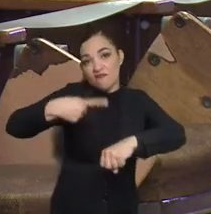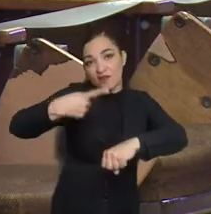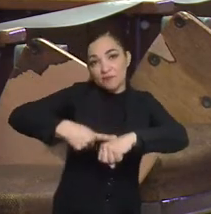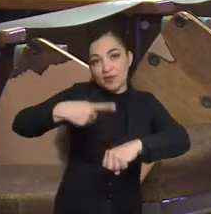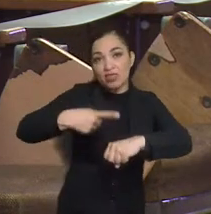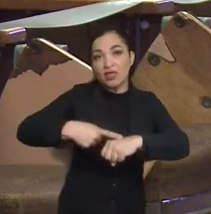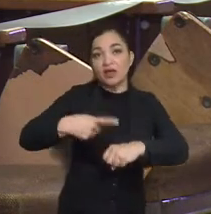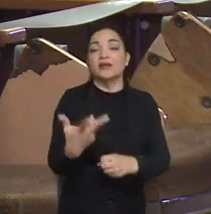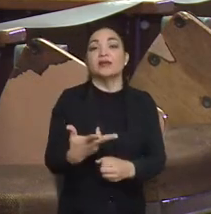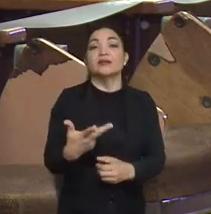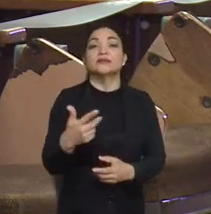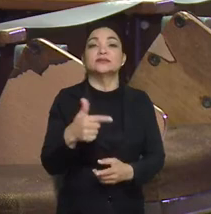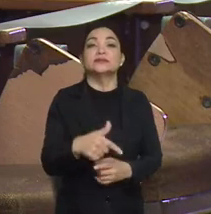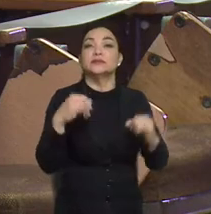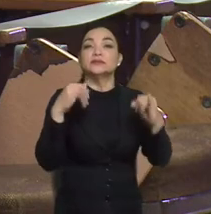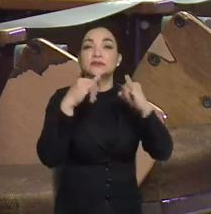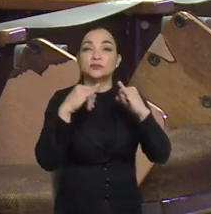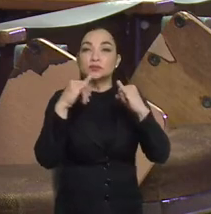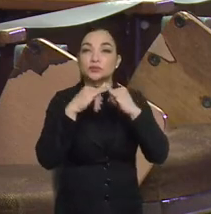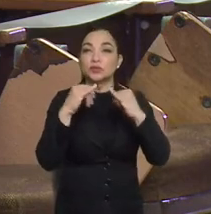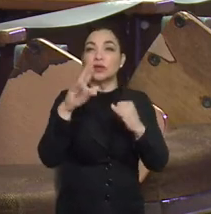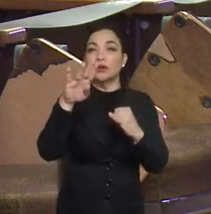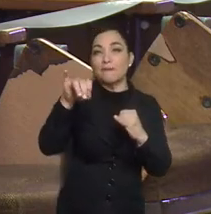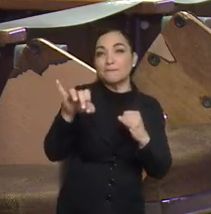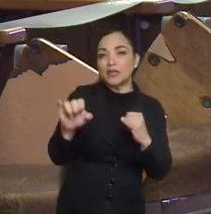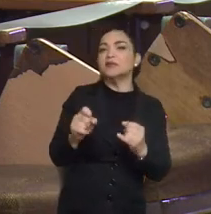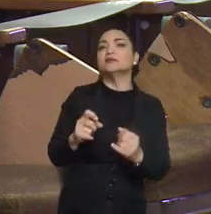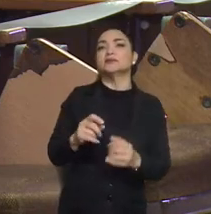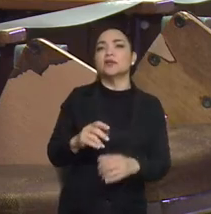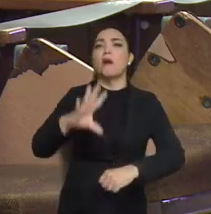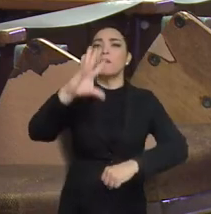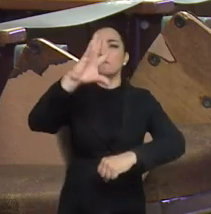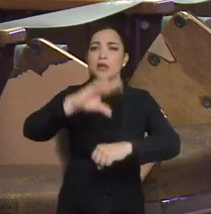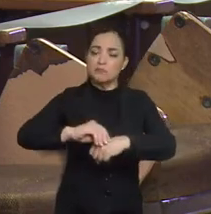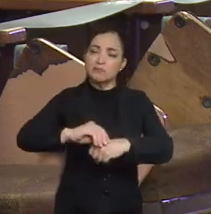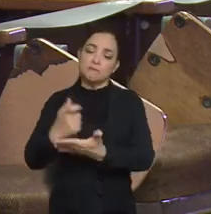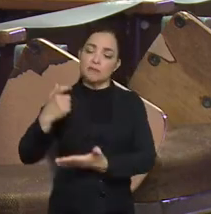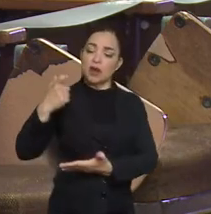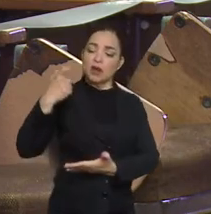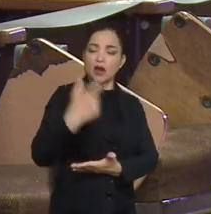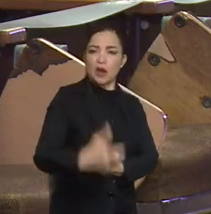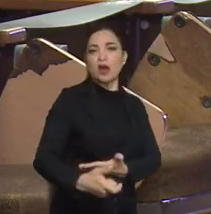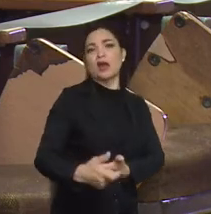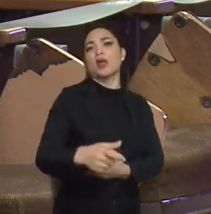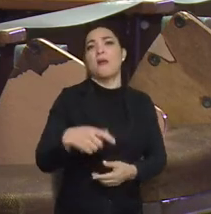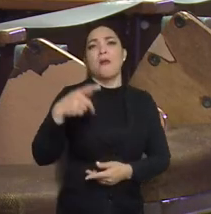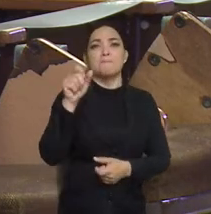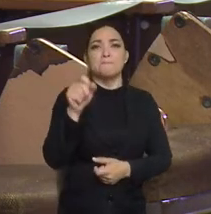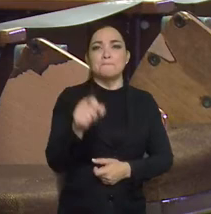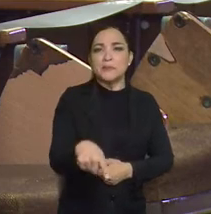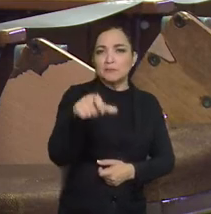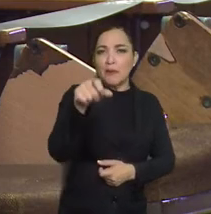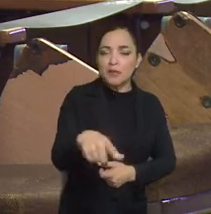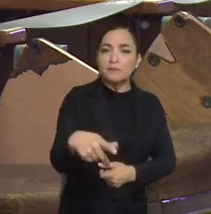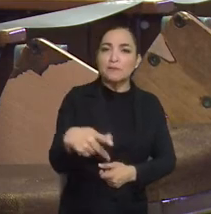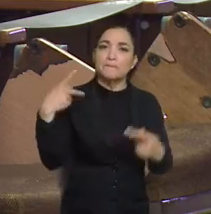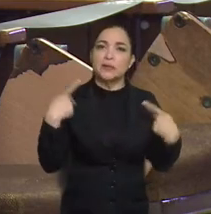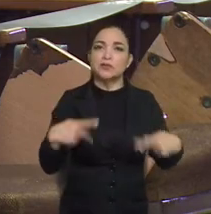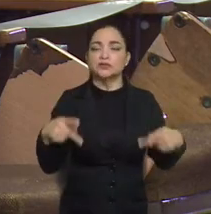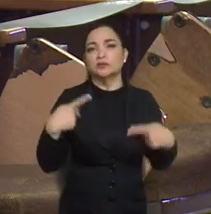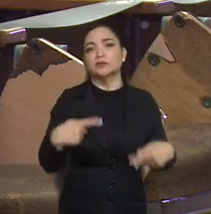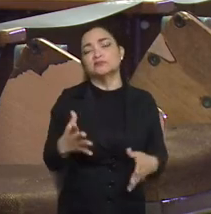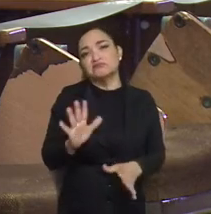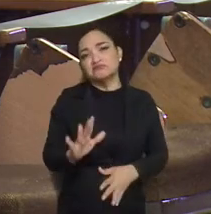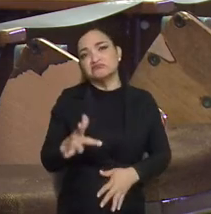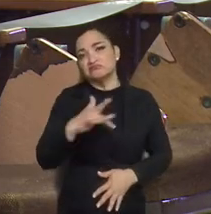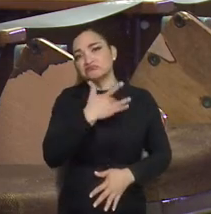Daniel Ramírez, está autorizando pagos a los mismos de siempre, como que cambió la cosa para que no cambiara nada. Se